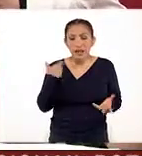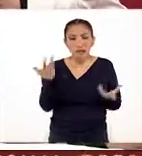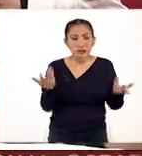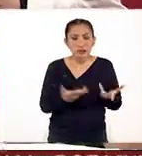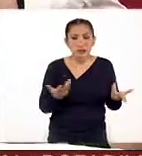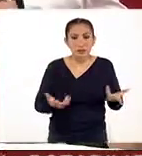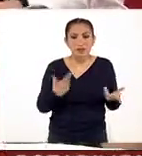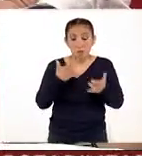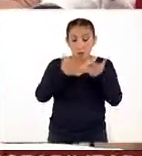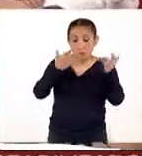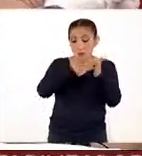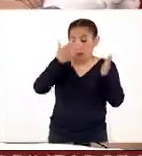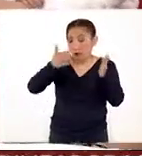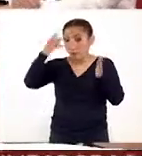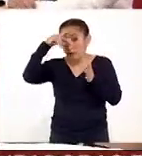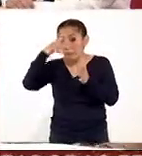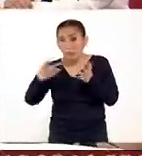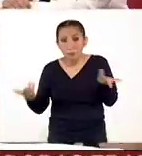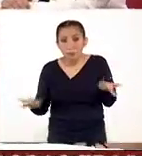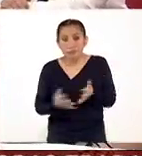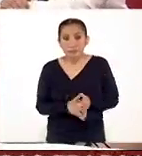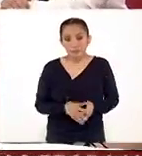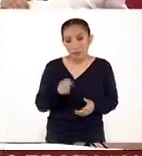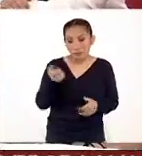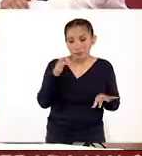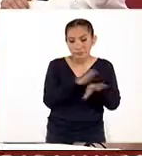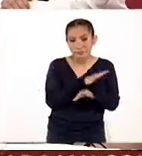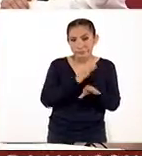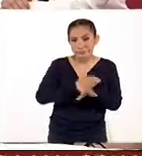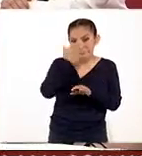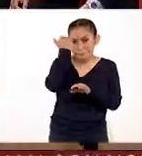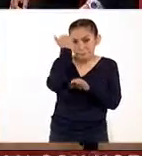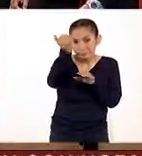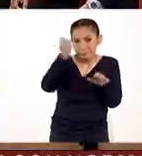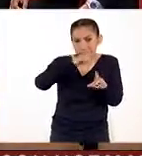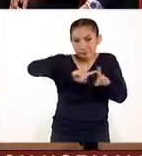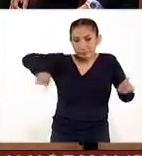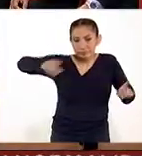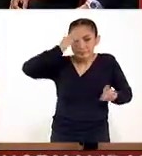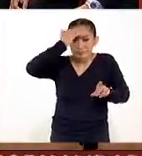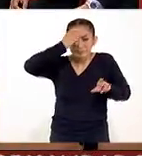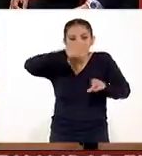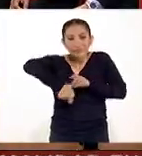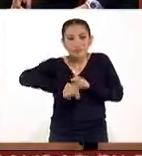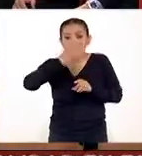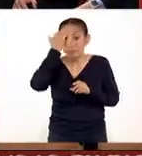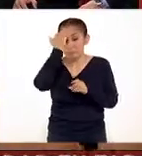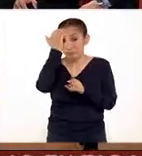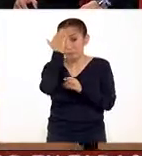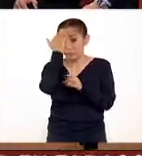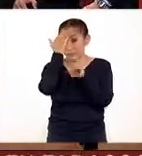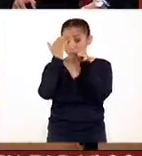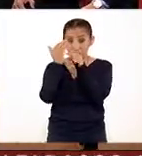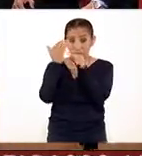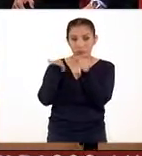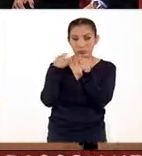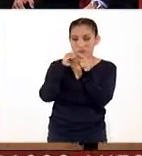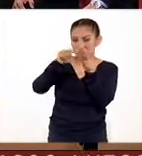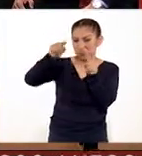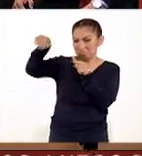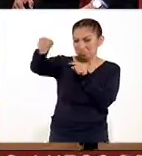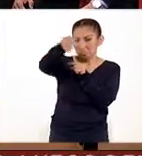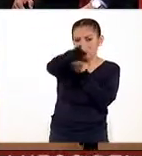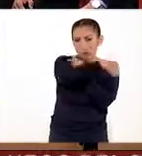provocó de trascendencia para este país, ¿no? Estamos en un cambio paradigmático respecto al conocimiento. El conocimiento hoy está en todos